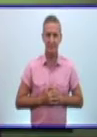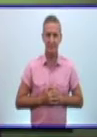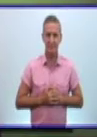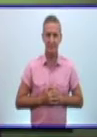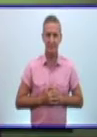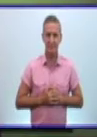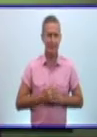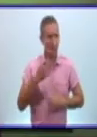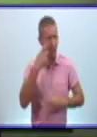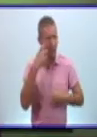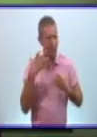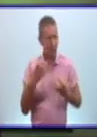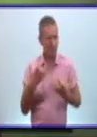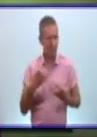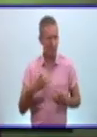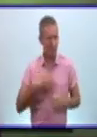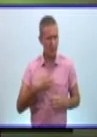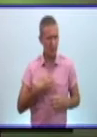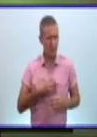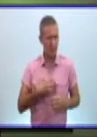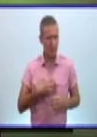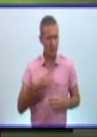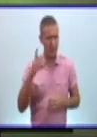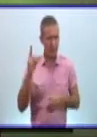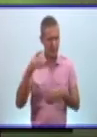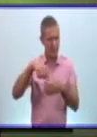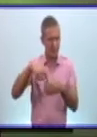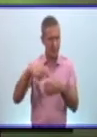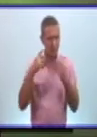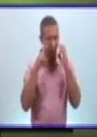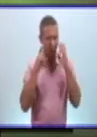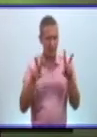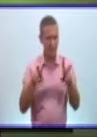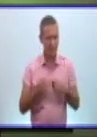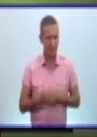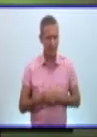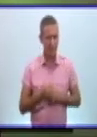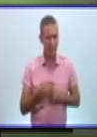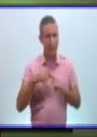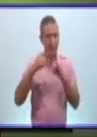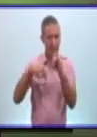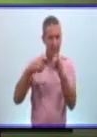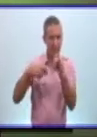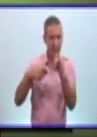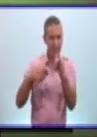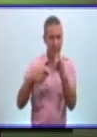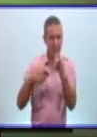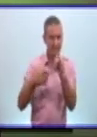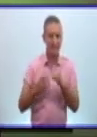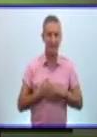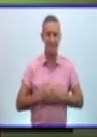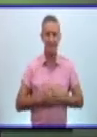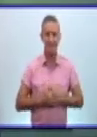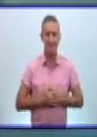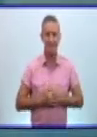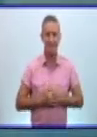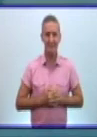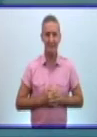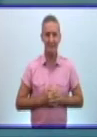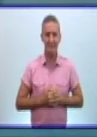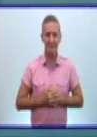¿Qué importancia tienen las disoluciones para la vida? Los invito a observar entonces el siguiente video.